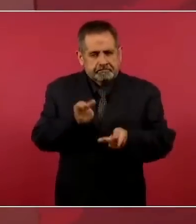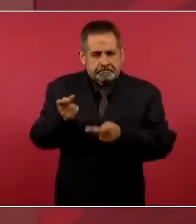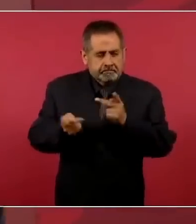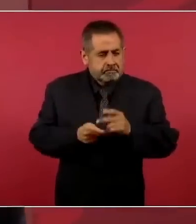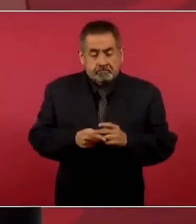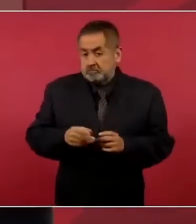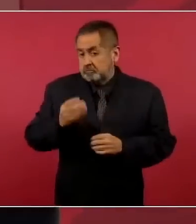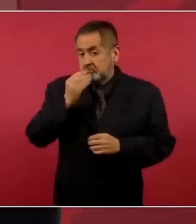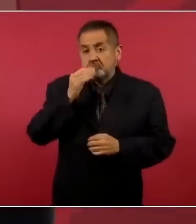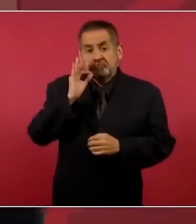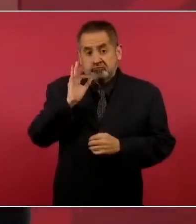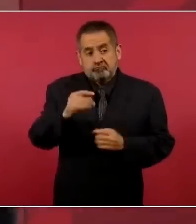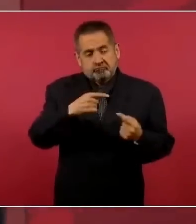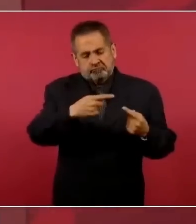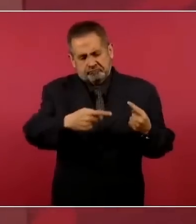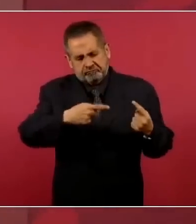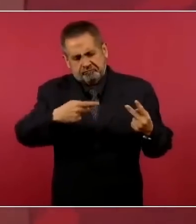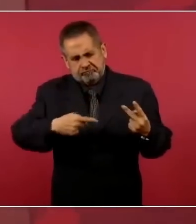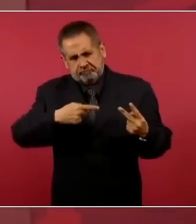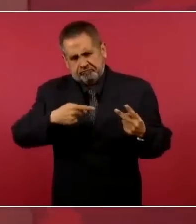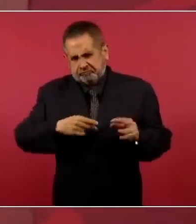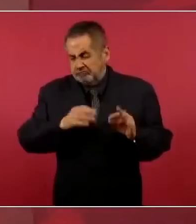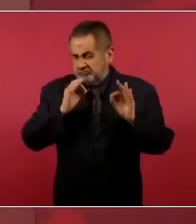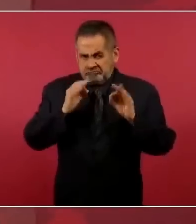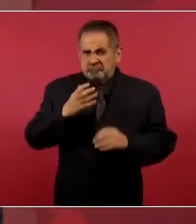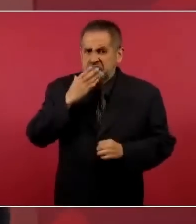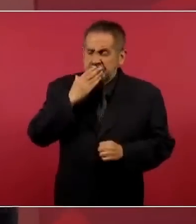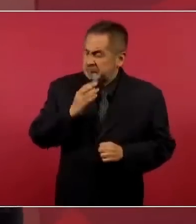muy buena, de esas